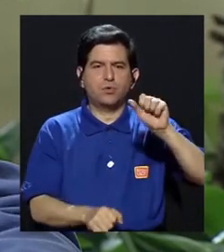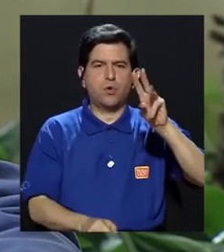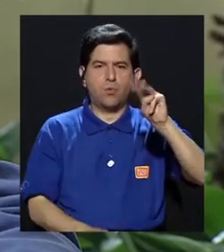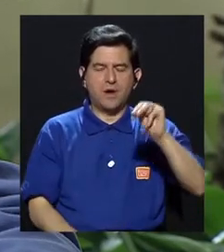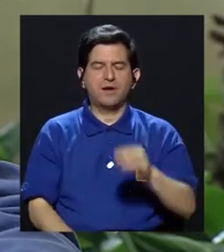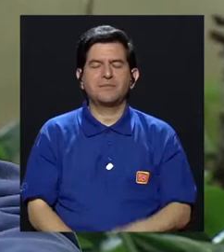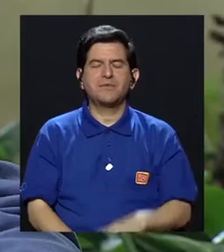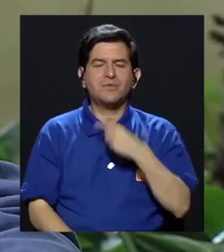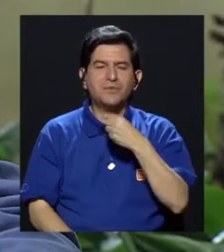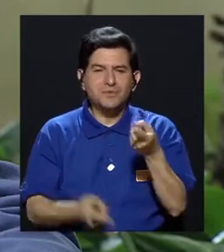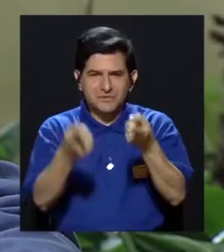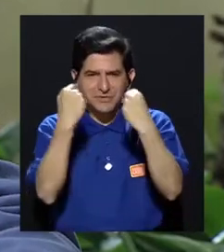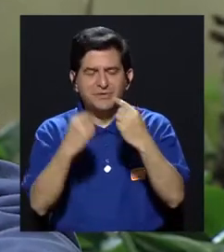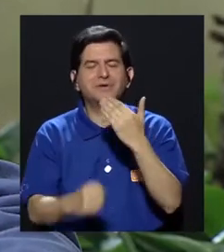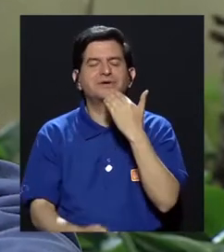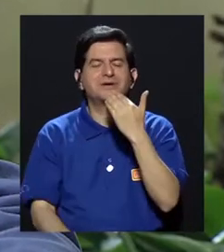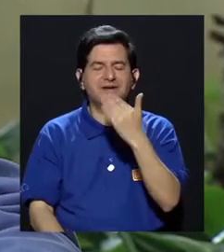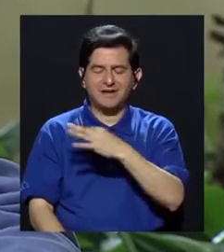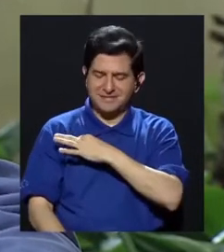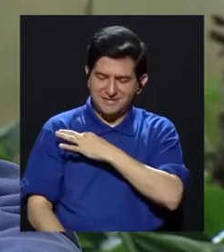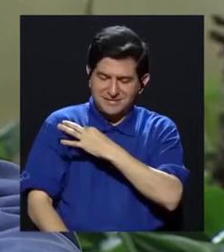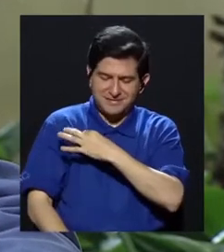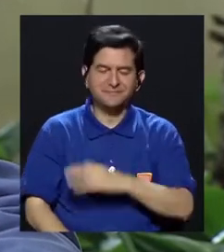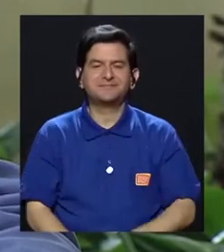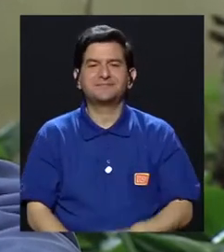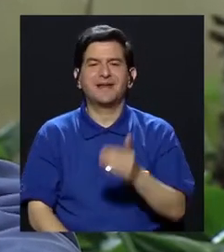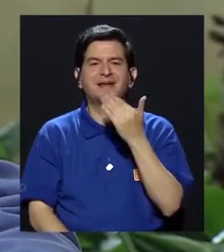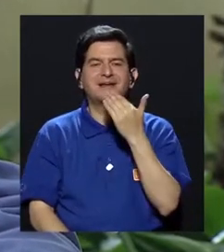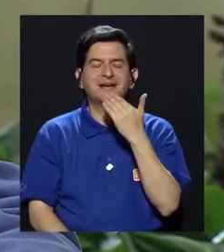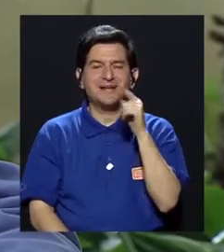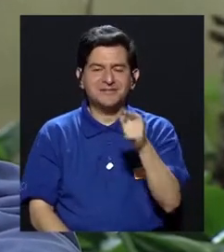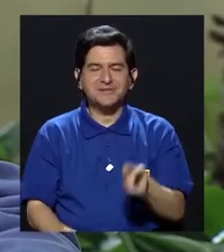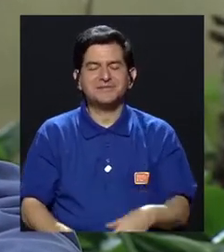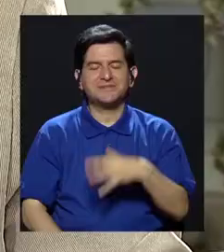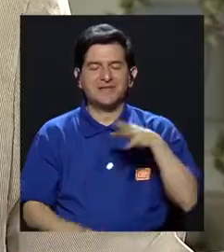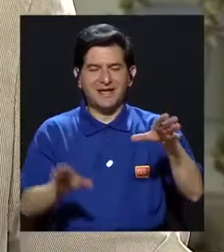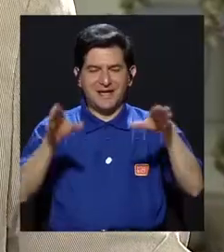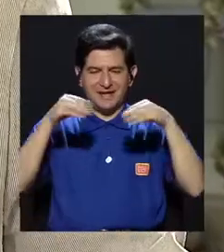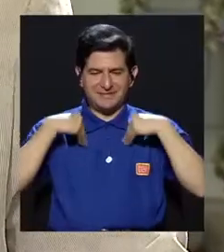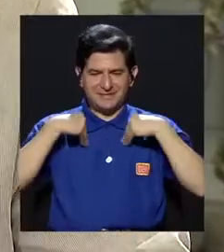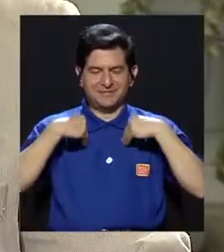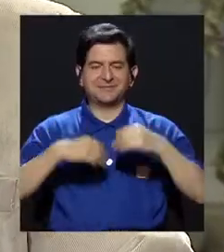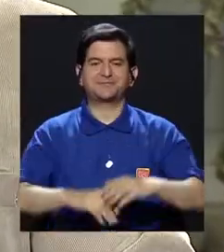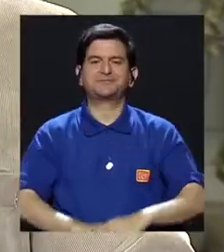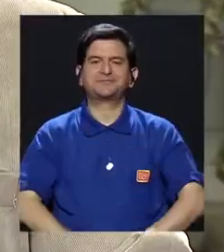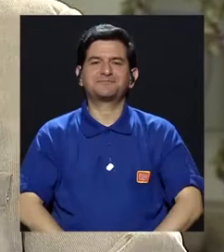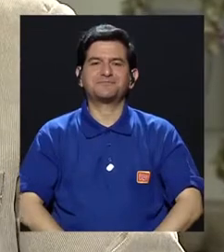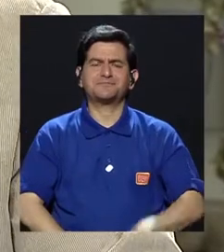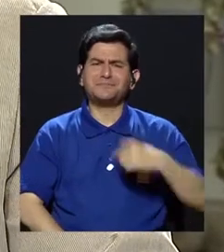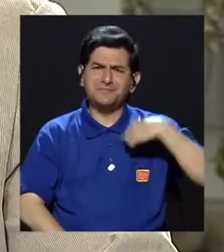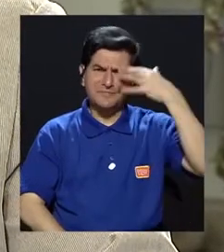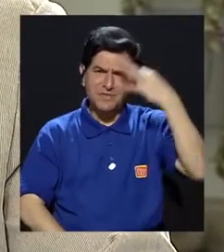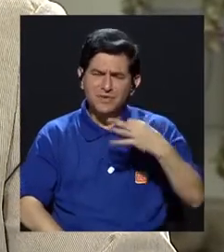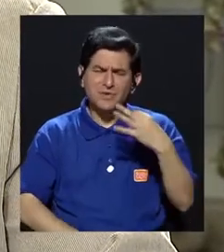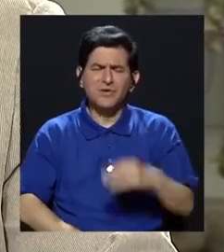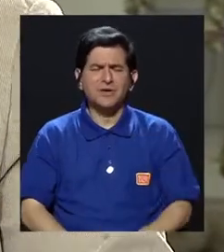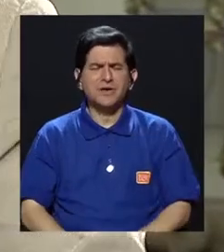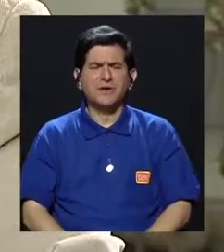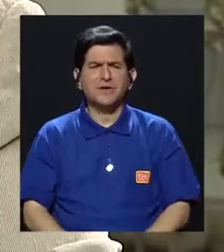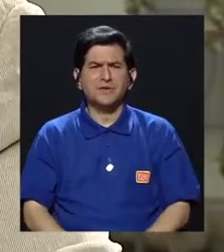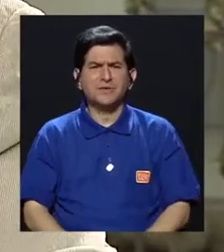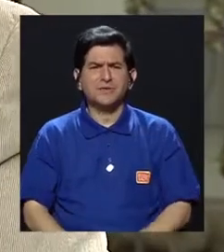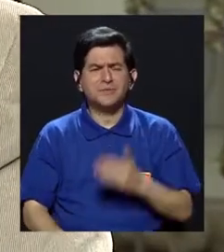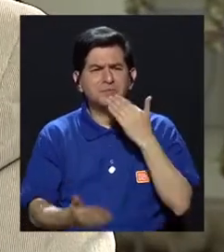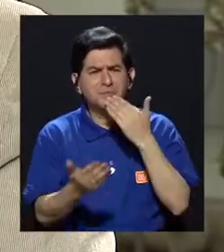WEM. Don Álvaro, un placer contar con usted. Muchas gracias por la invitación. No, muchísimas gracias a usted por aceptarla. Y pues yo creo